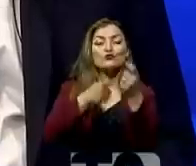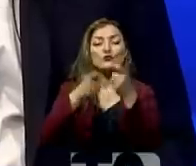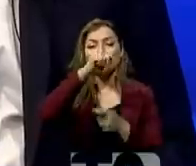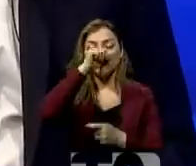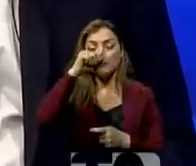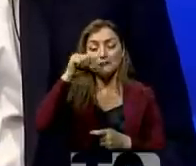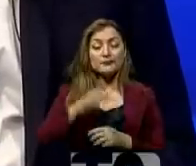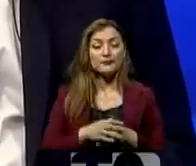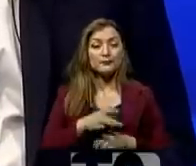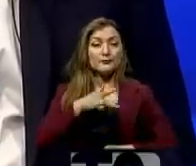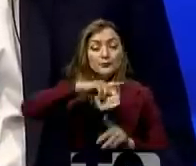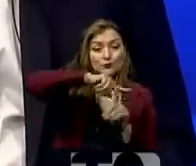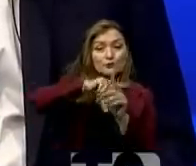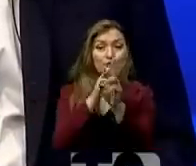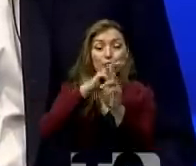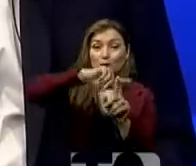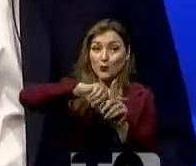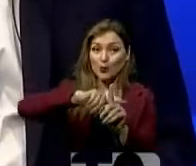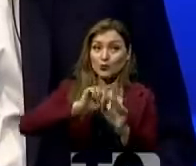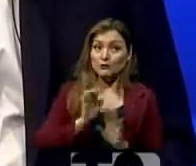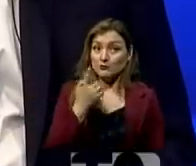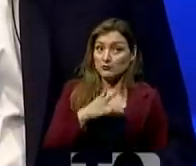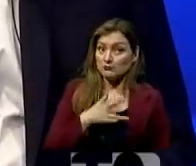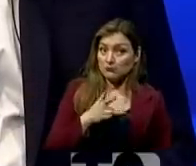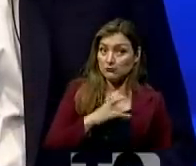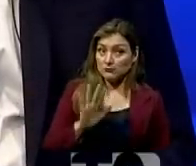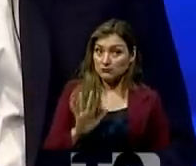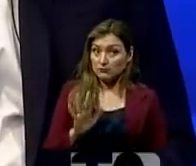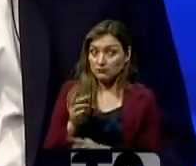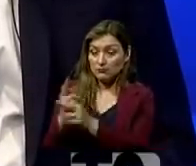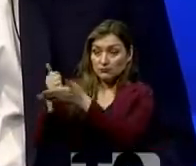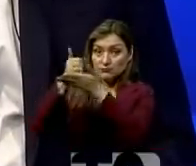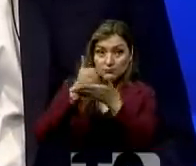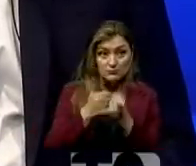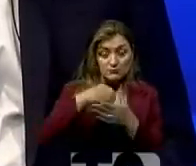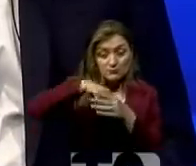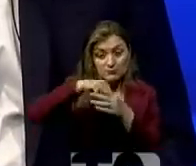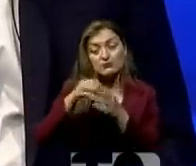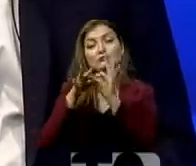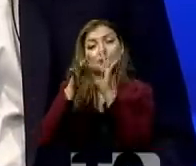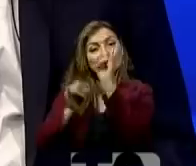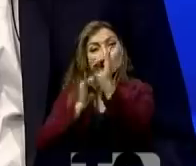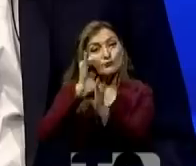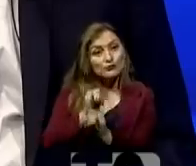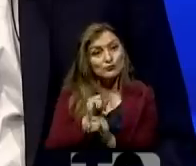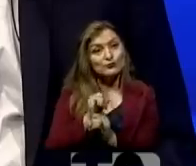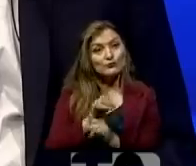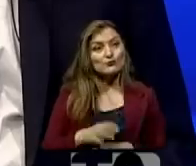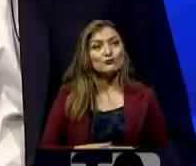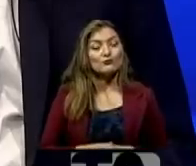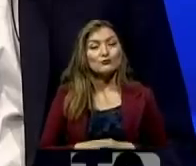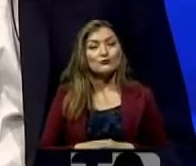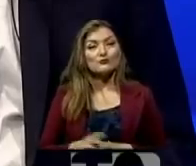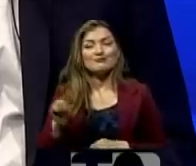un optimismo de que esa respuesta sea positiva de que se puedan dar obtener esos recursos por parte de esa cooperación internacional presión lo cual es también el plan b